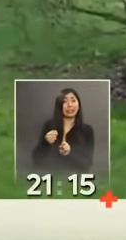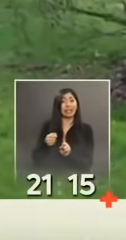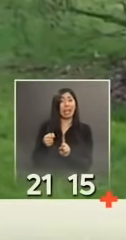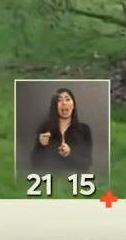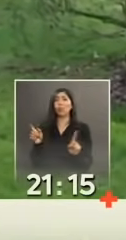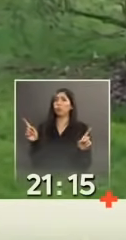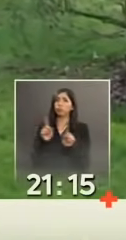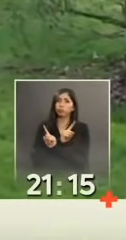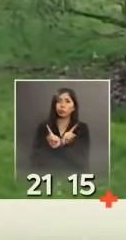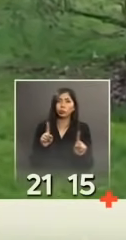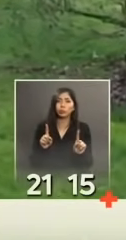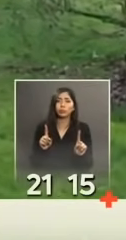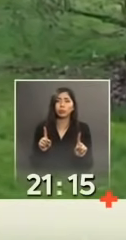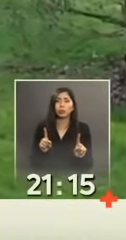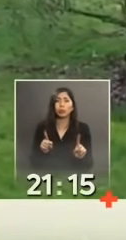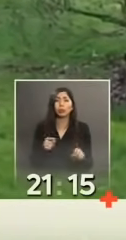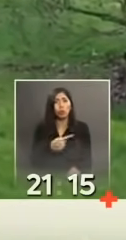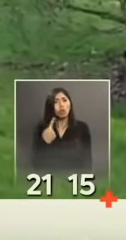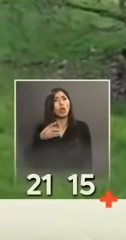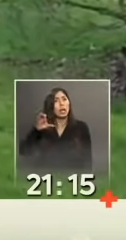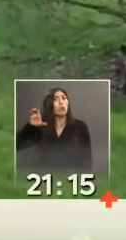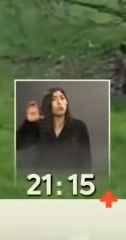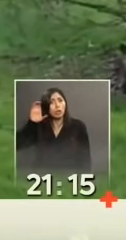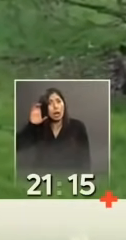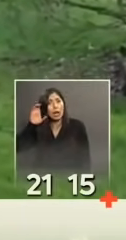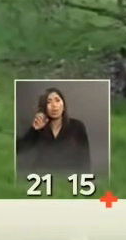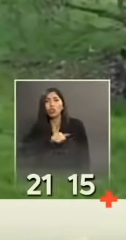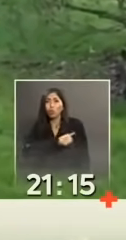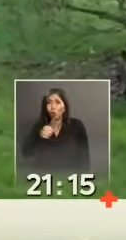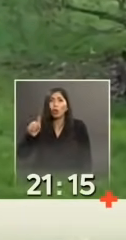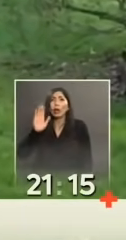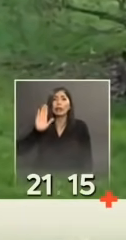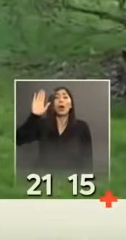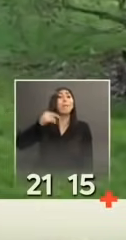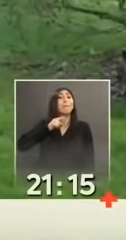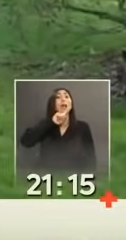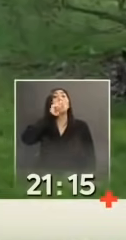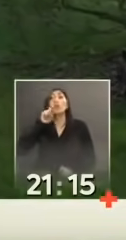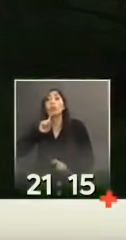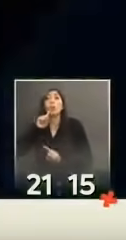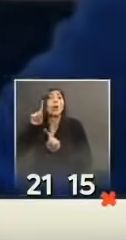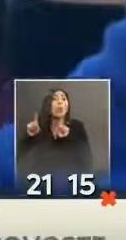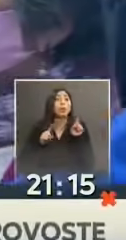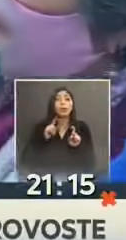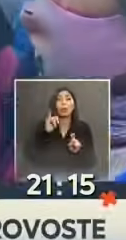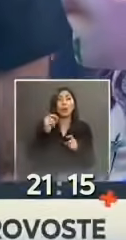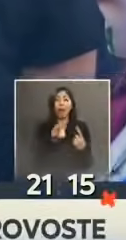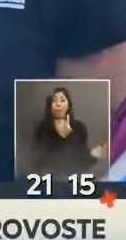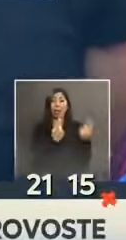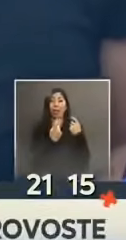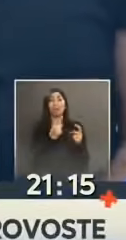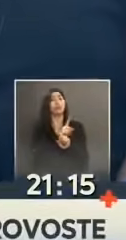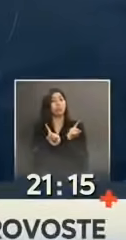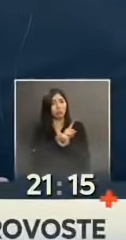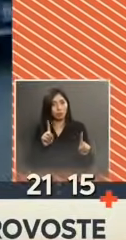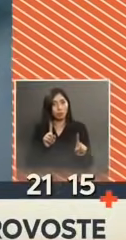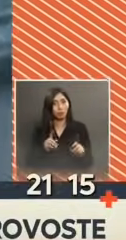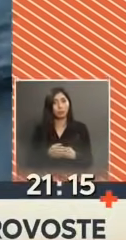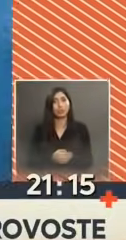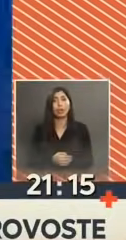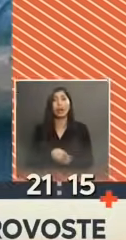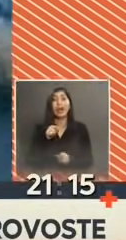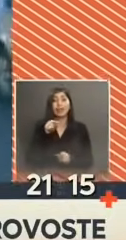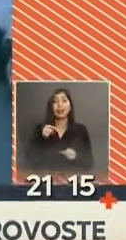piensa. Escuchemos a todos los candidatos. Preguntémosle a los candidatos, pero sin insulto. Agresiones que se dan en plenas